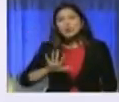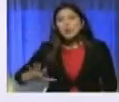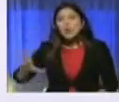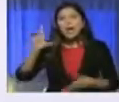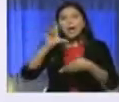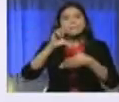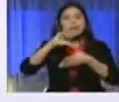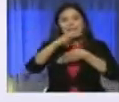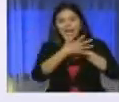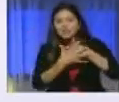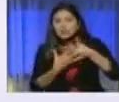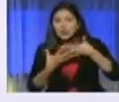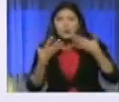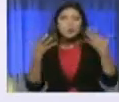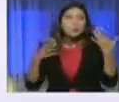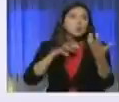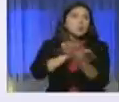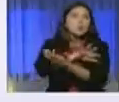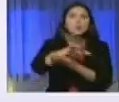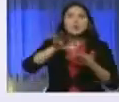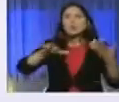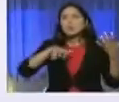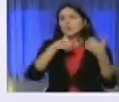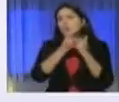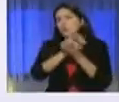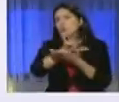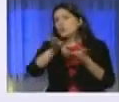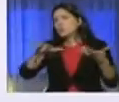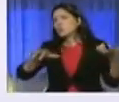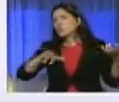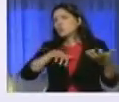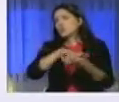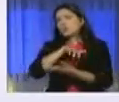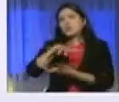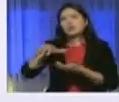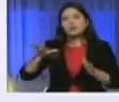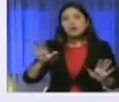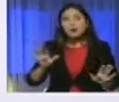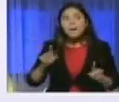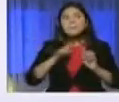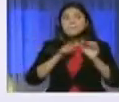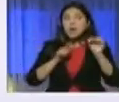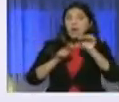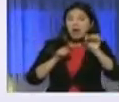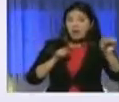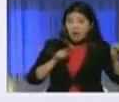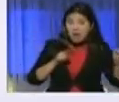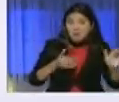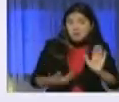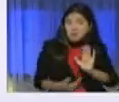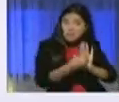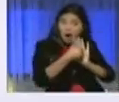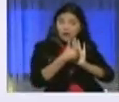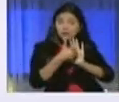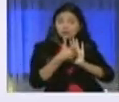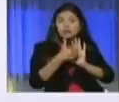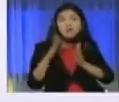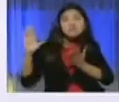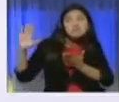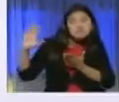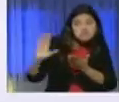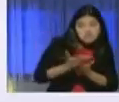Sur, se incendiaría, incendiaría. Y si ellos vienen por las malas y lograran su objetivo,